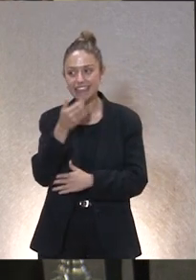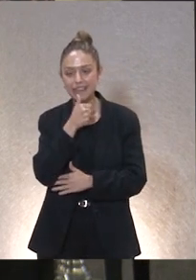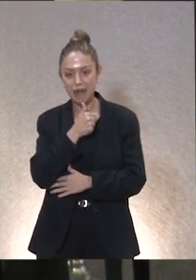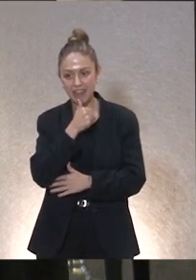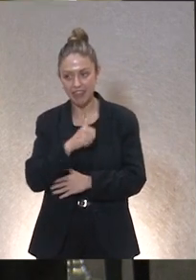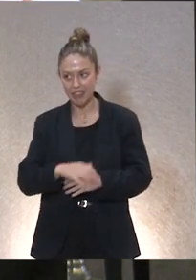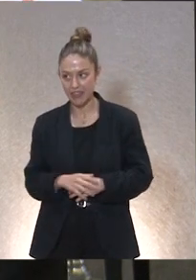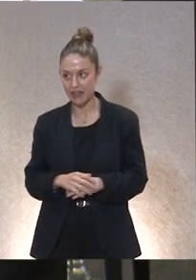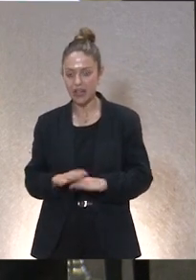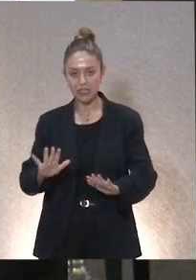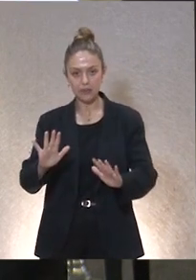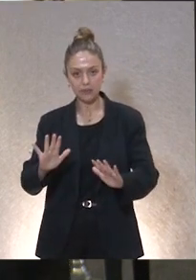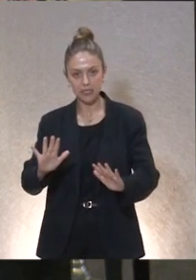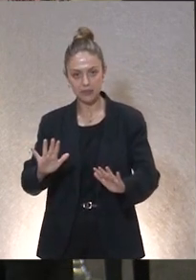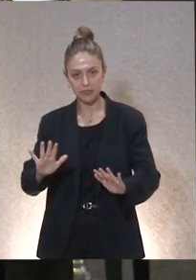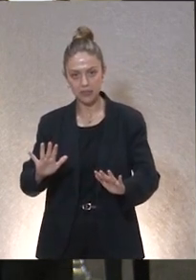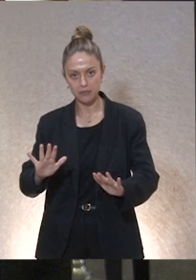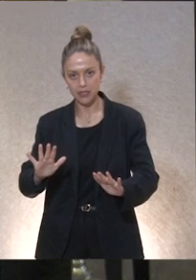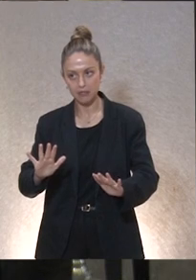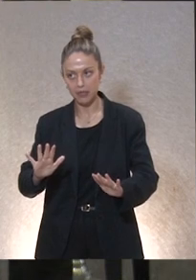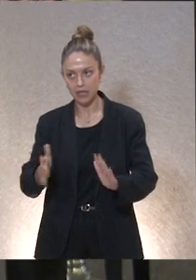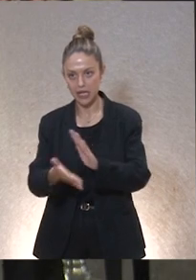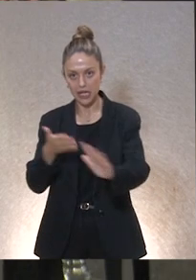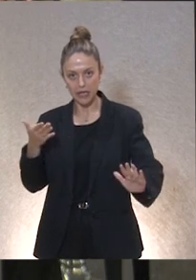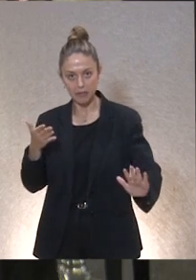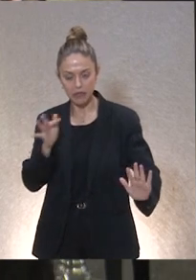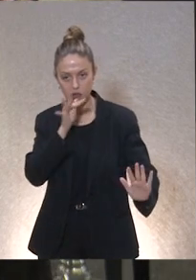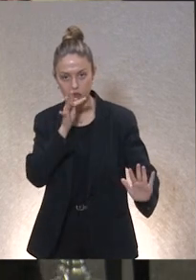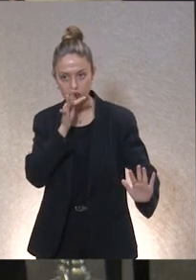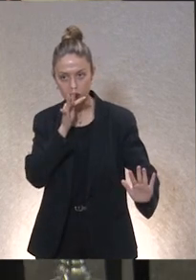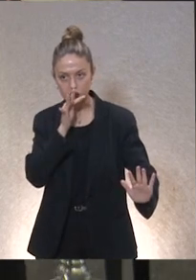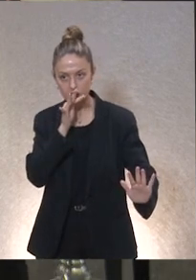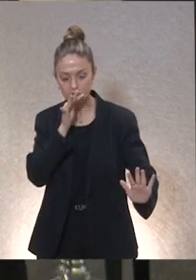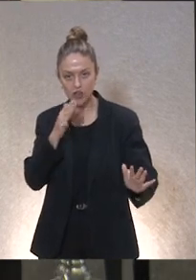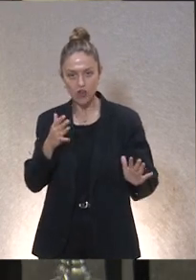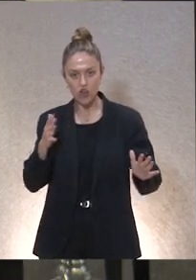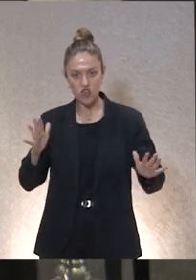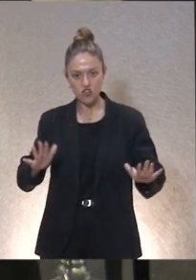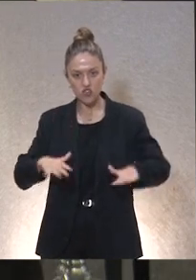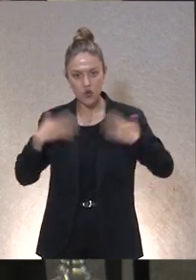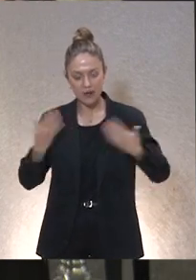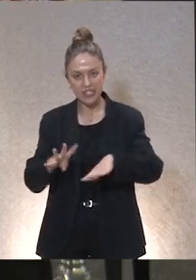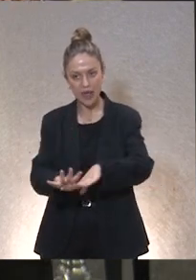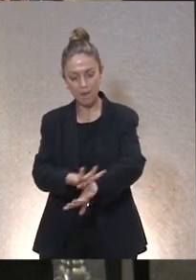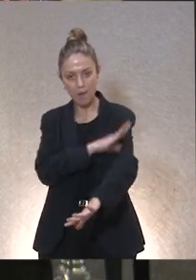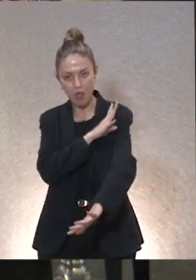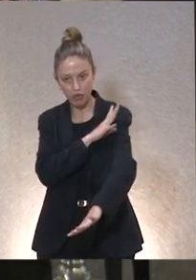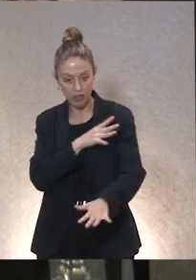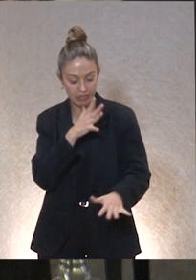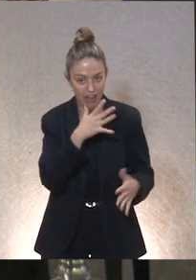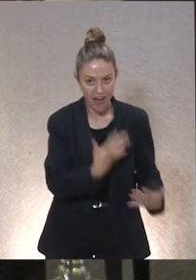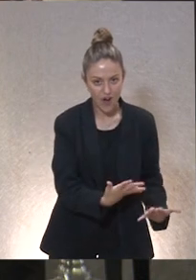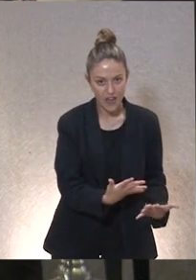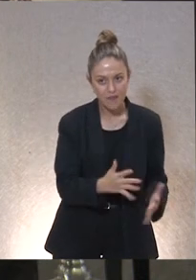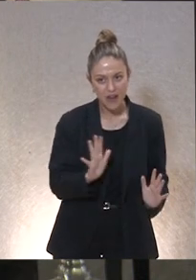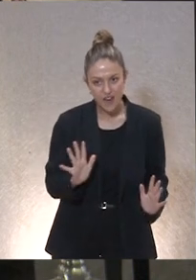paciencia espera Miguel espera No seas tan rápido porque habíamos dicho que teníamos una sorpresa emocionante que acabamos de vivir